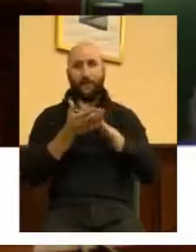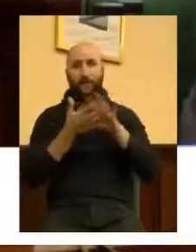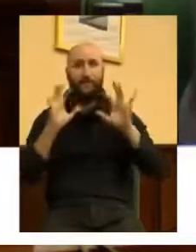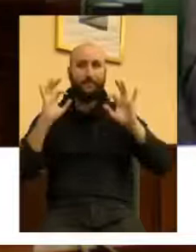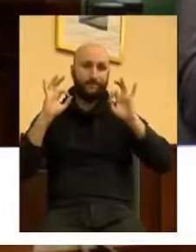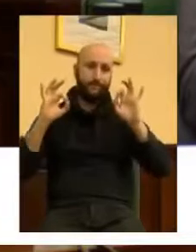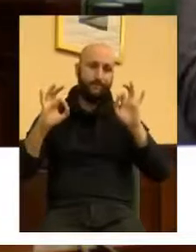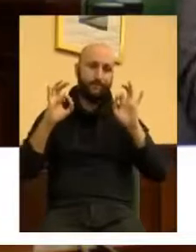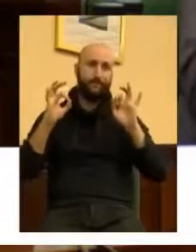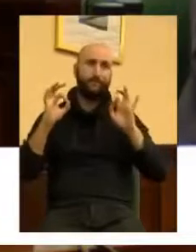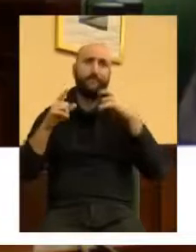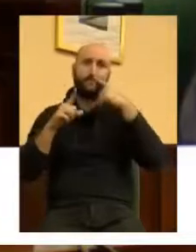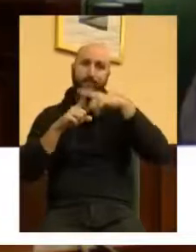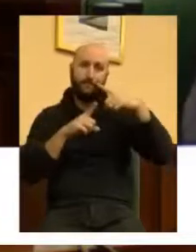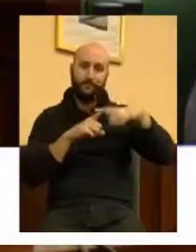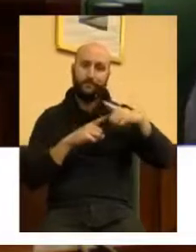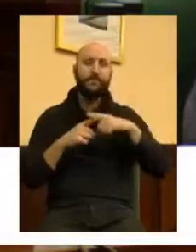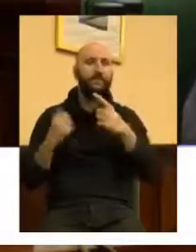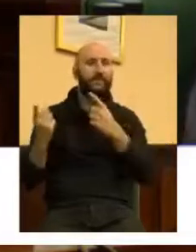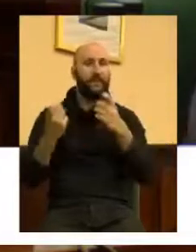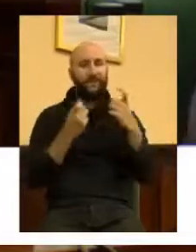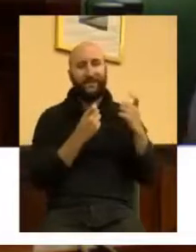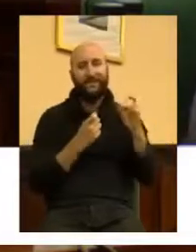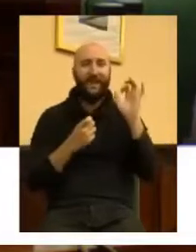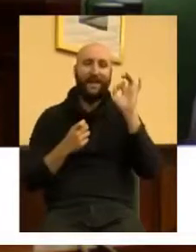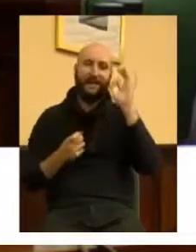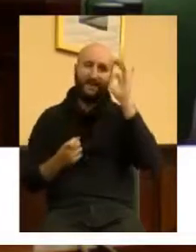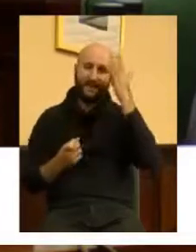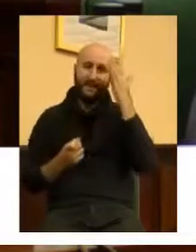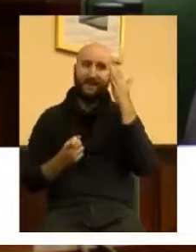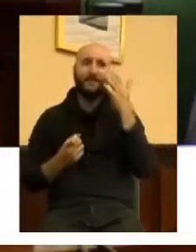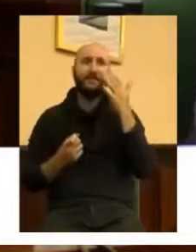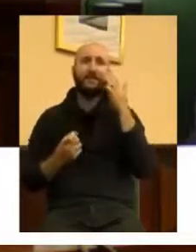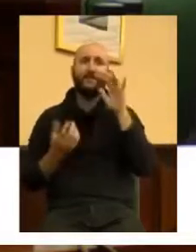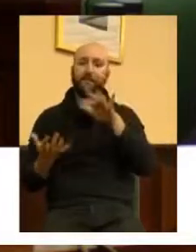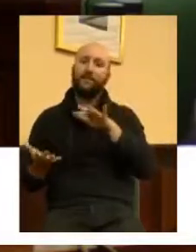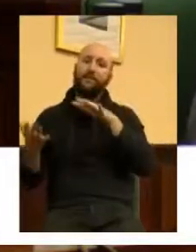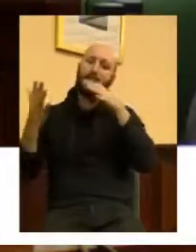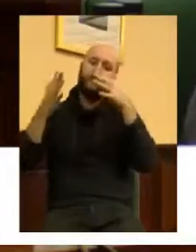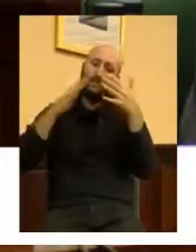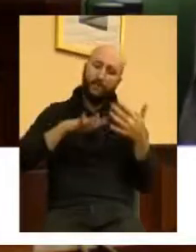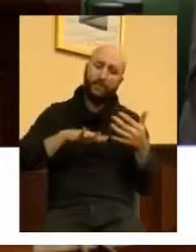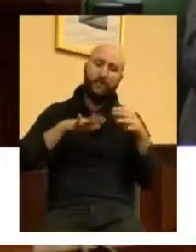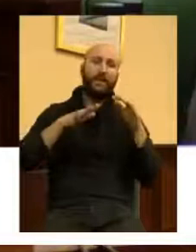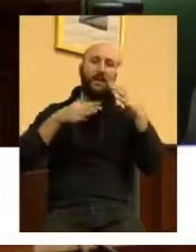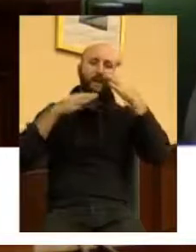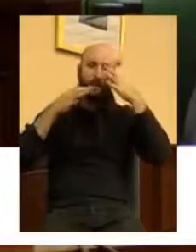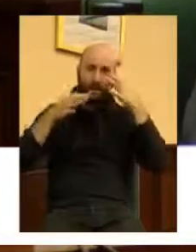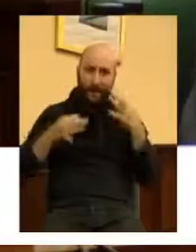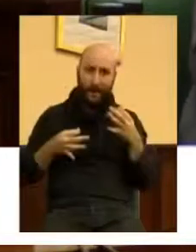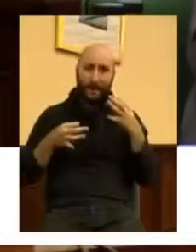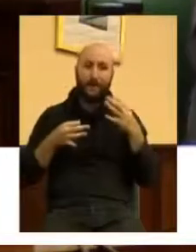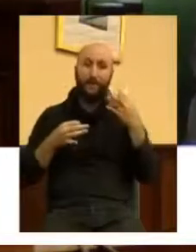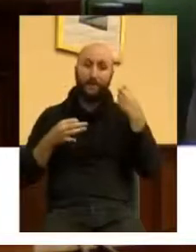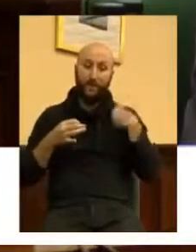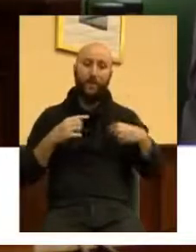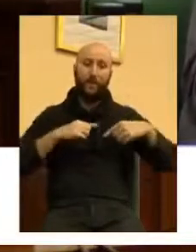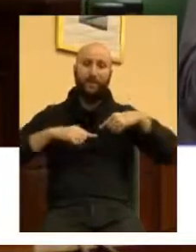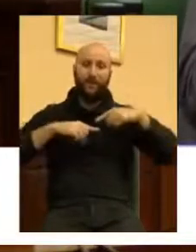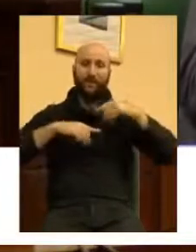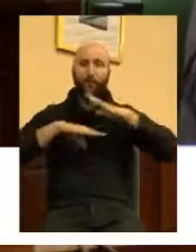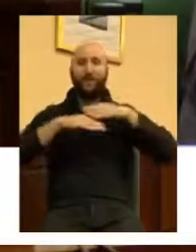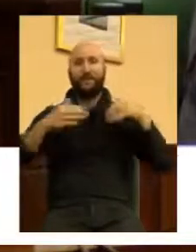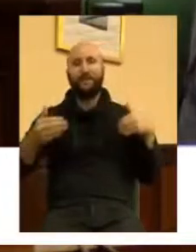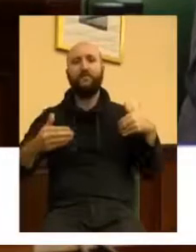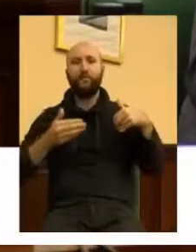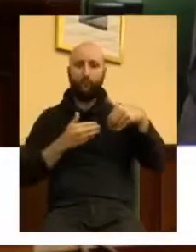concreto de las cosas, requiere iniciativas que se territorialicen, que se aterricen en este mandato y en el